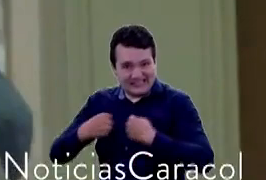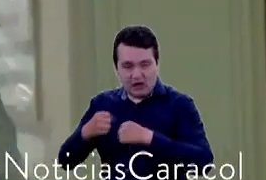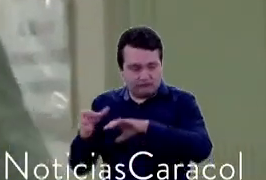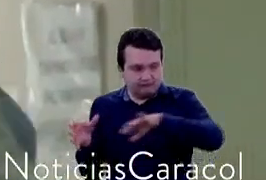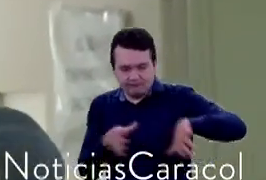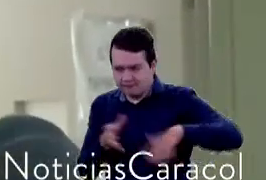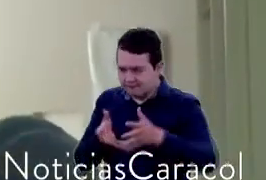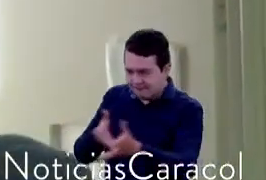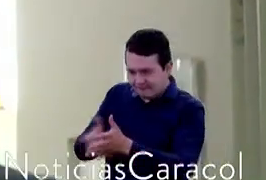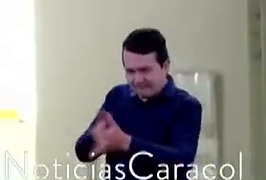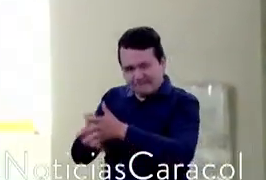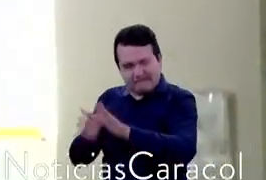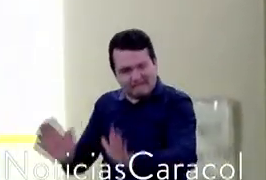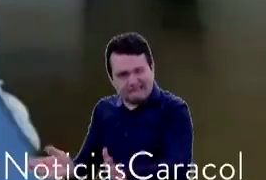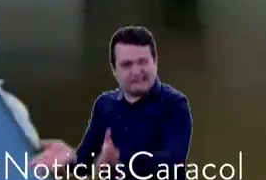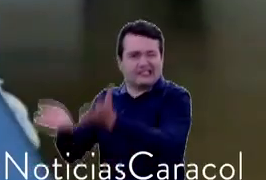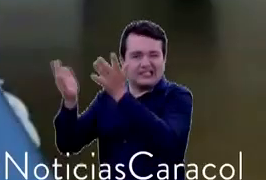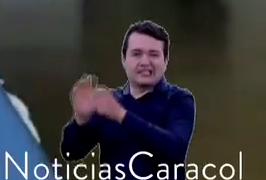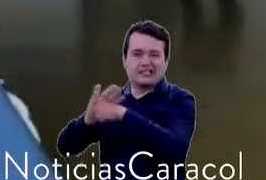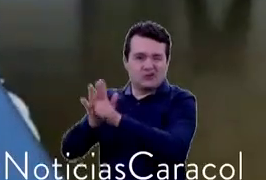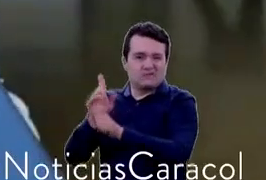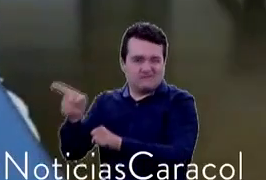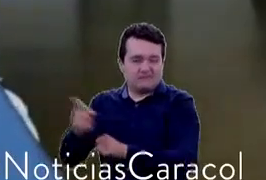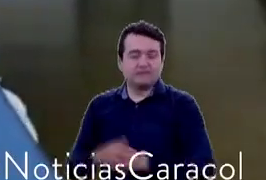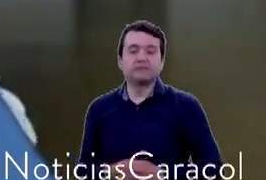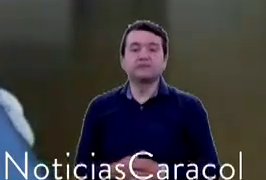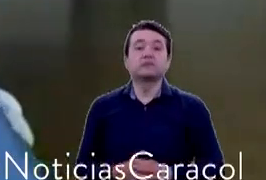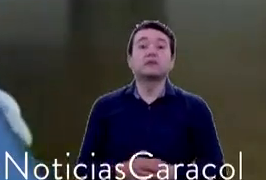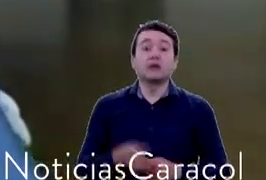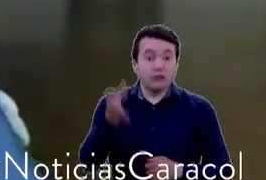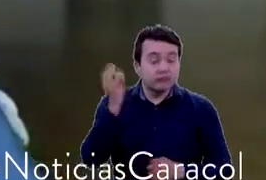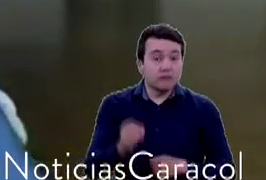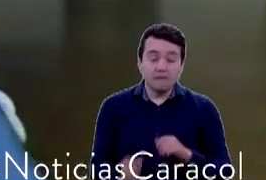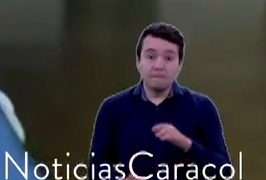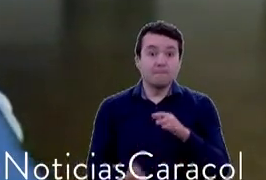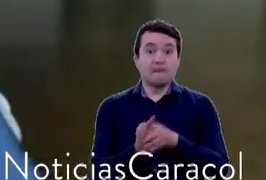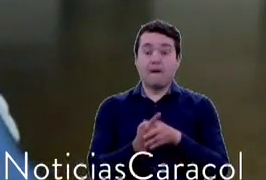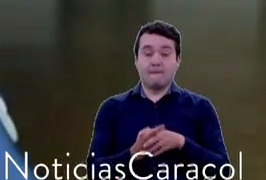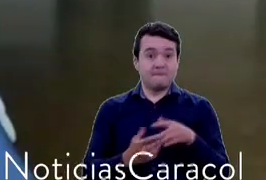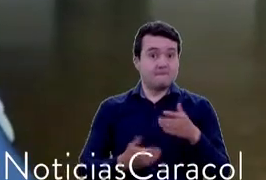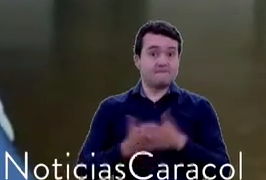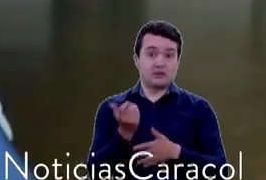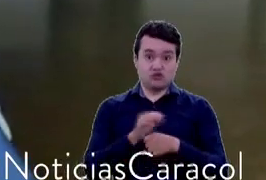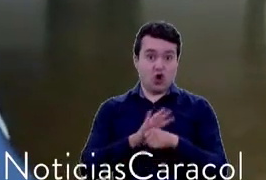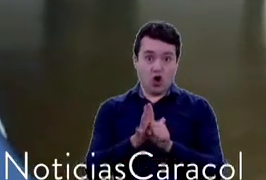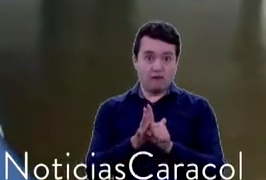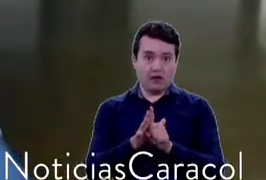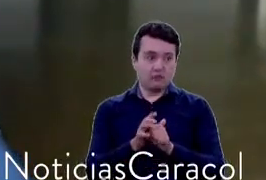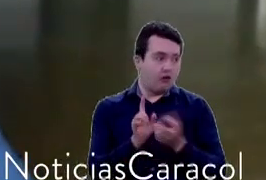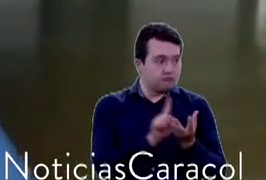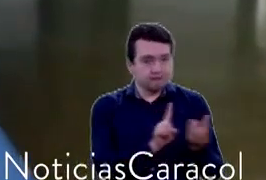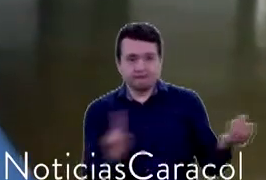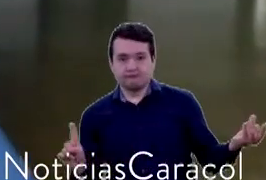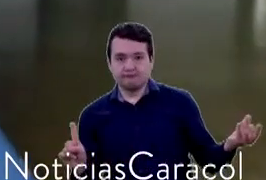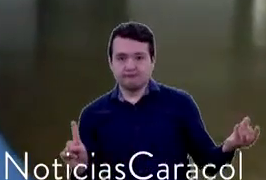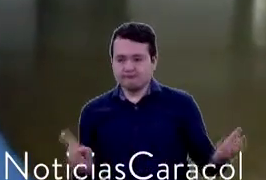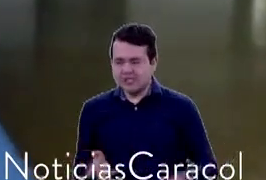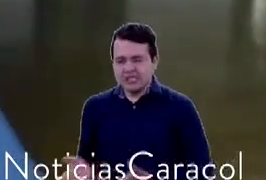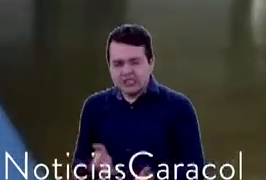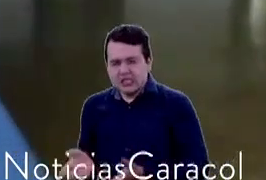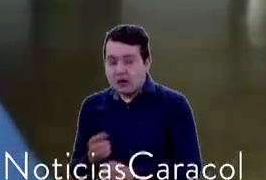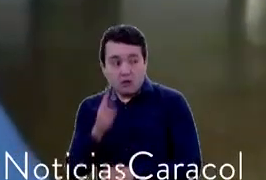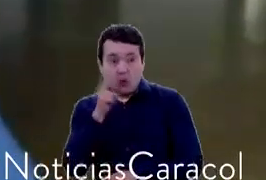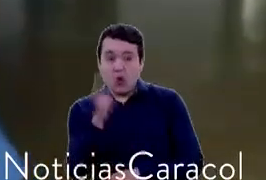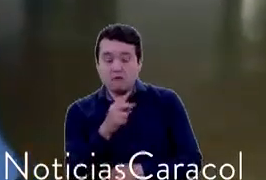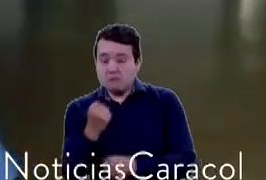letal pandemia. Desde que empezó la pandemia no veo a mi familia, pero pues igual también me